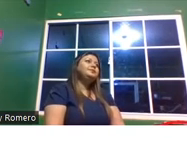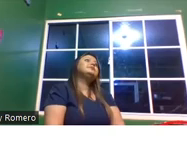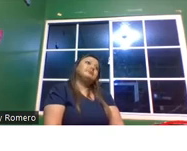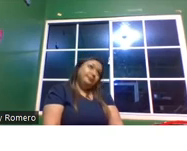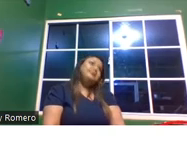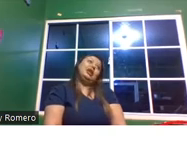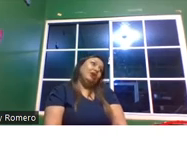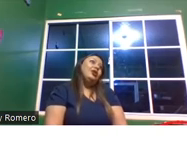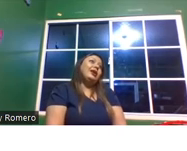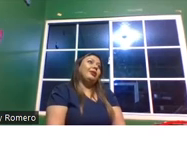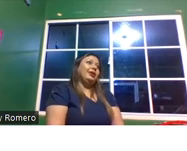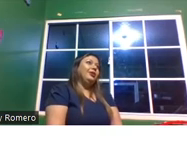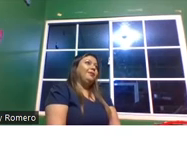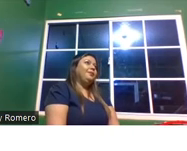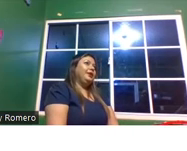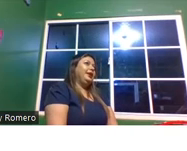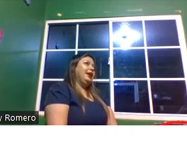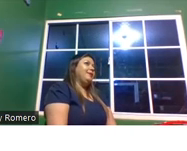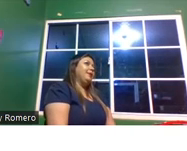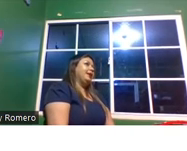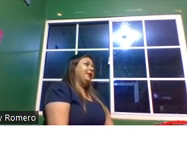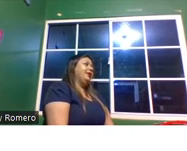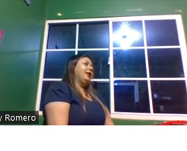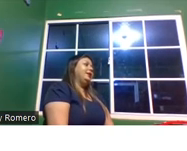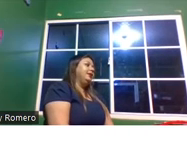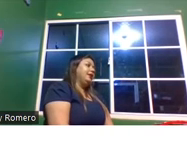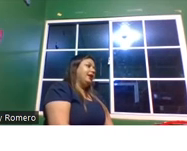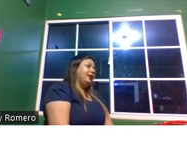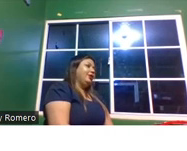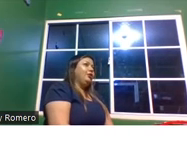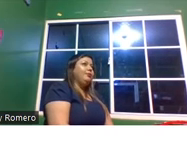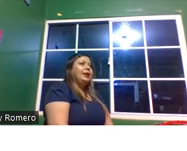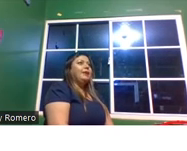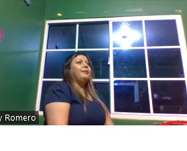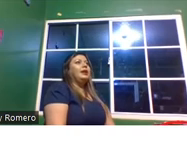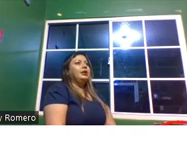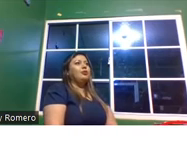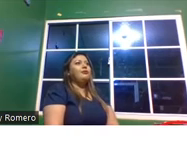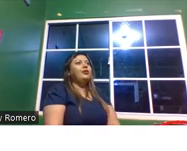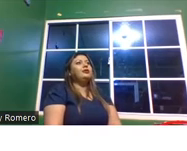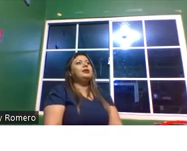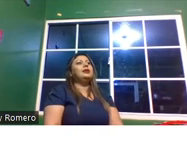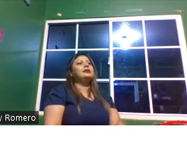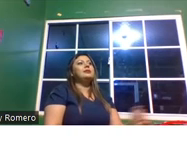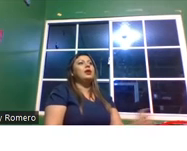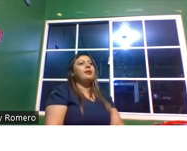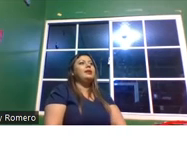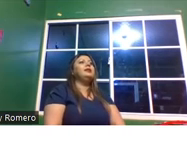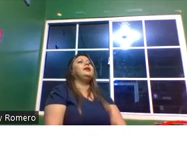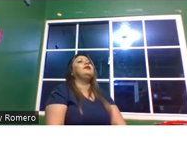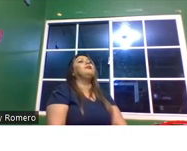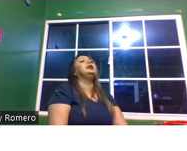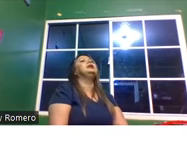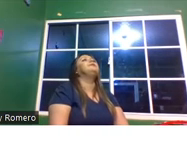hacerles algo a ellos. Él no hace nada. ¿Qué hace? Devuelve el dinero. Y tal vez puede decir, ah, es que